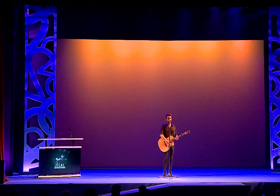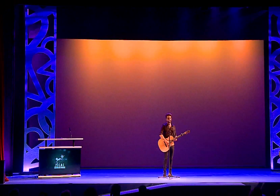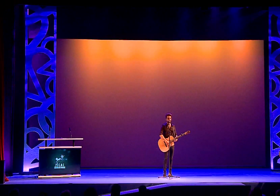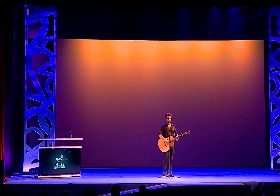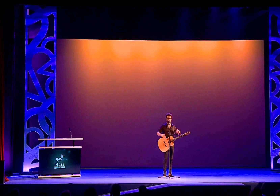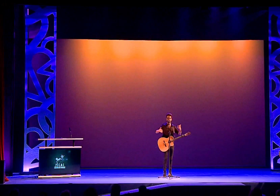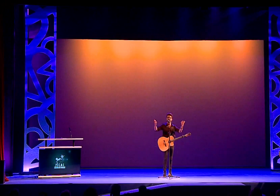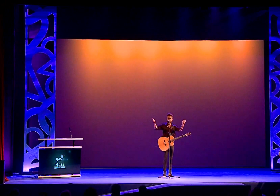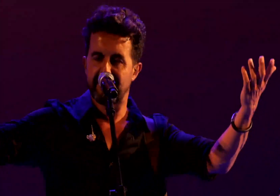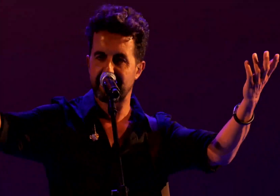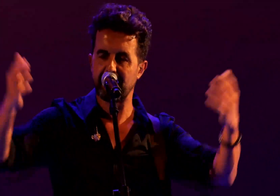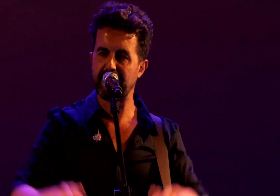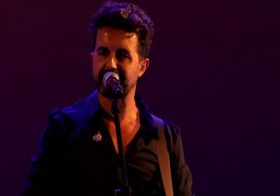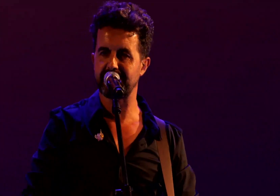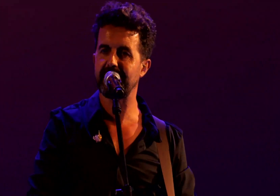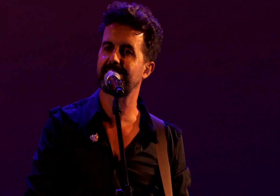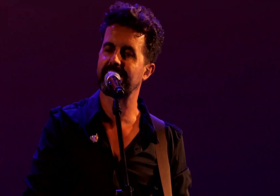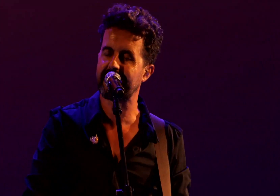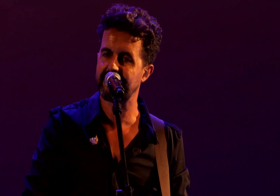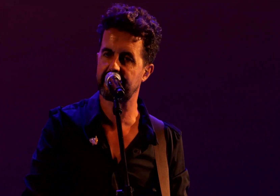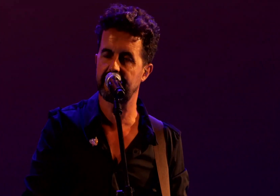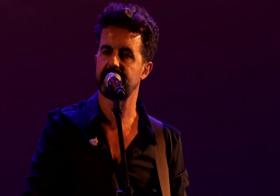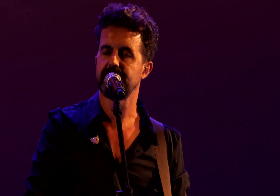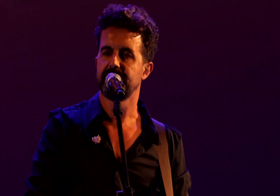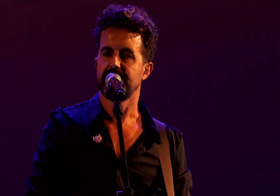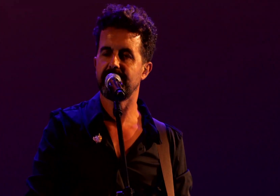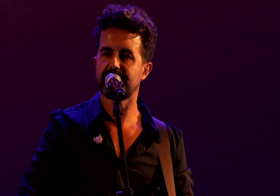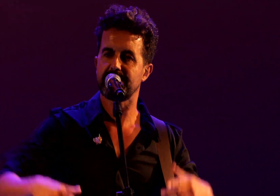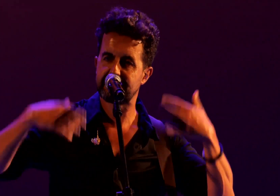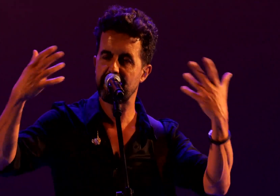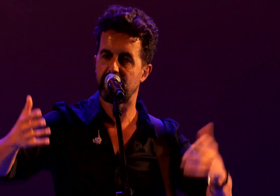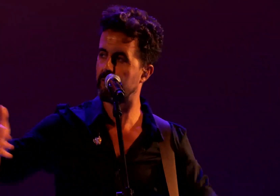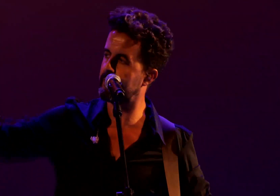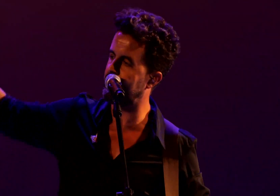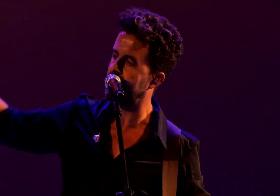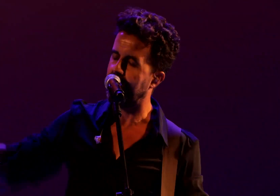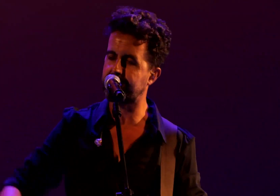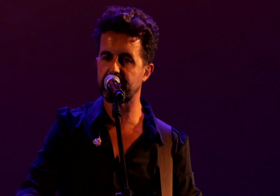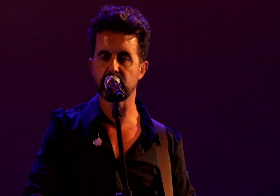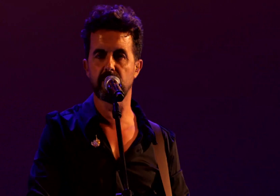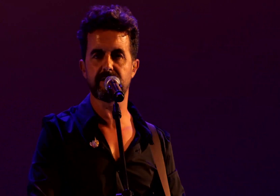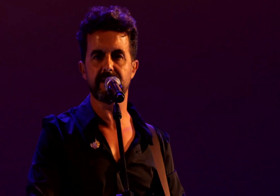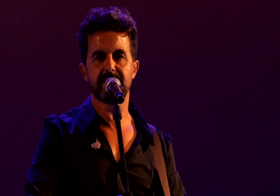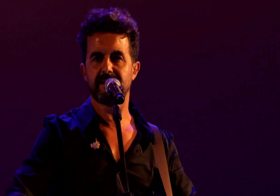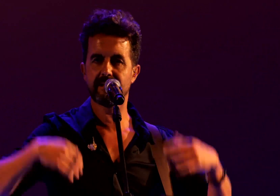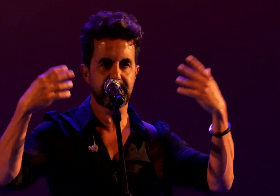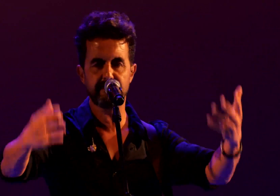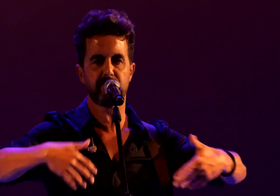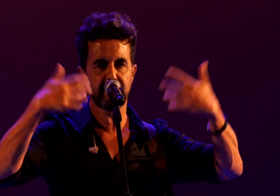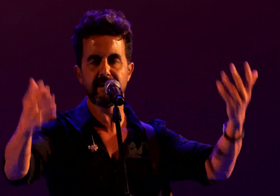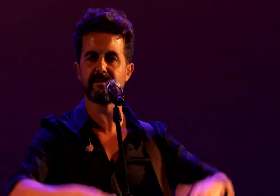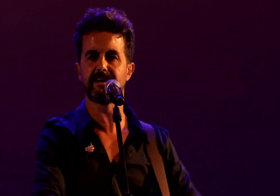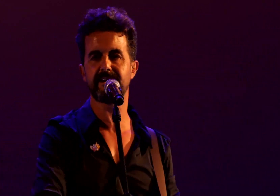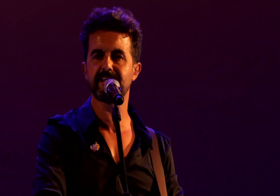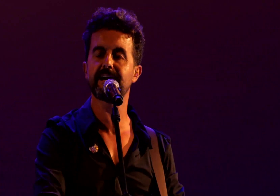La gente del cine es gente valiente, es gente que arriesga, es gente que sabe lo que cuesta hacer un corte en tiempo,